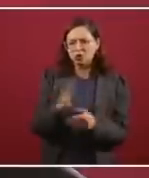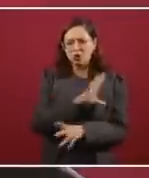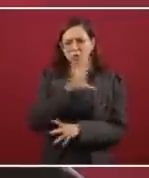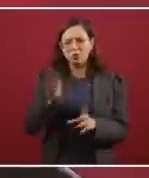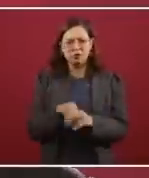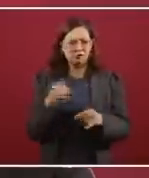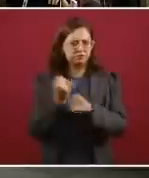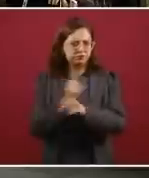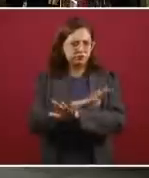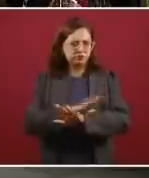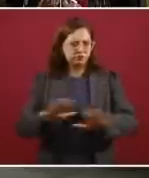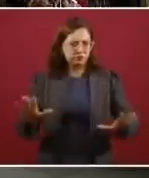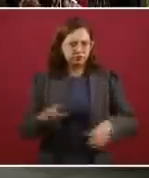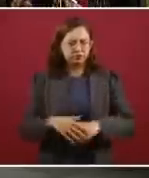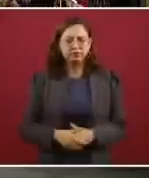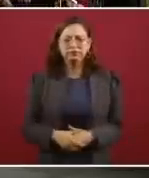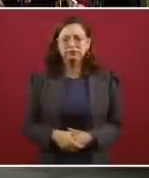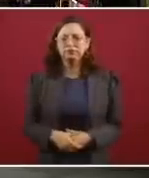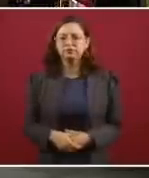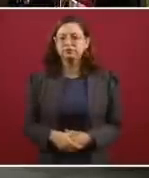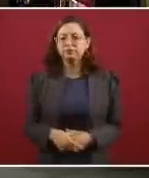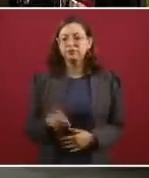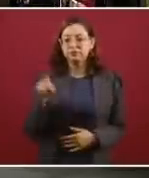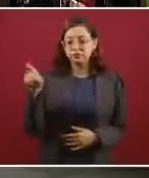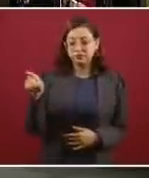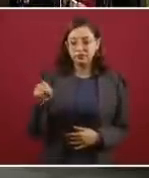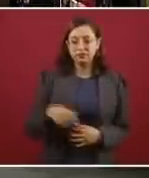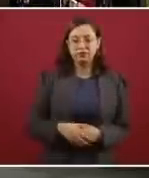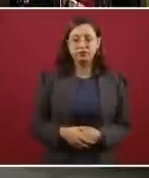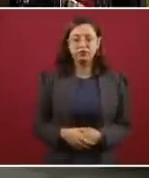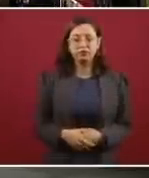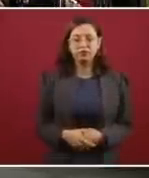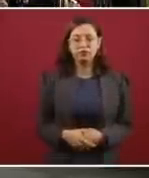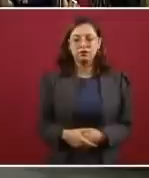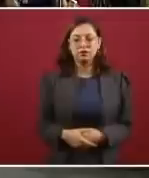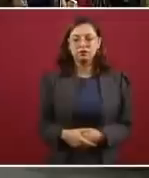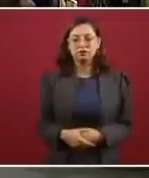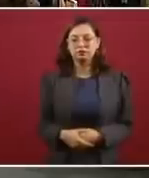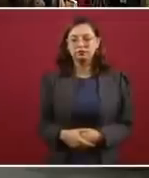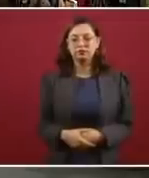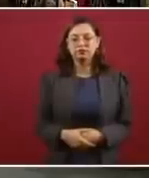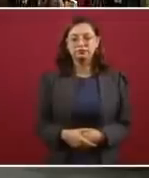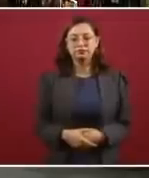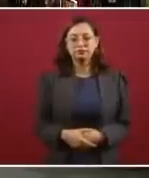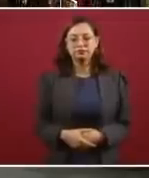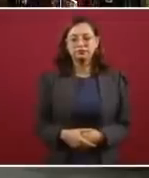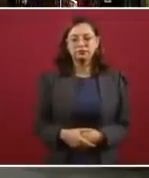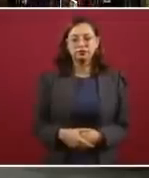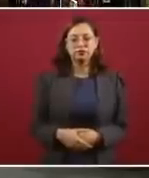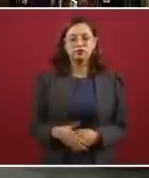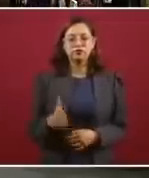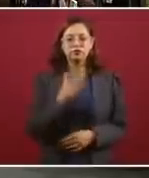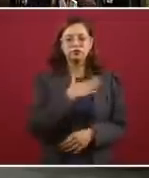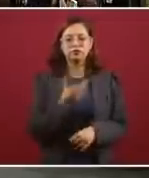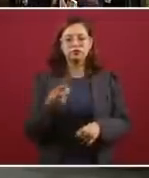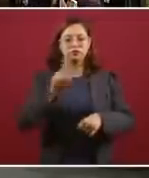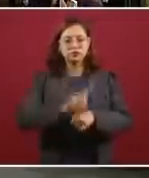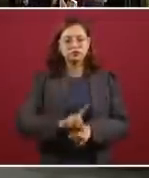Allá, por favor. Buenos días, canciller,